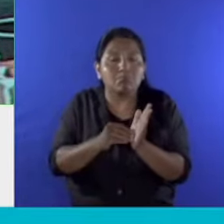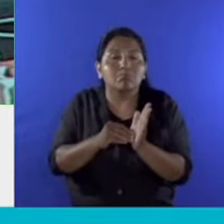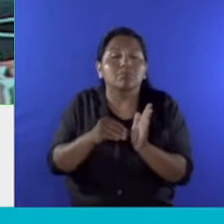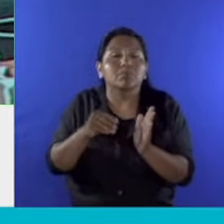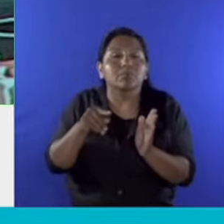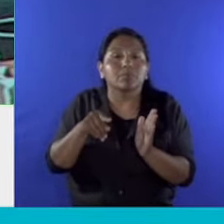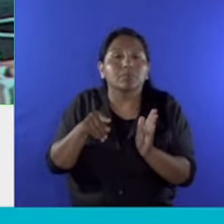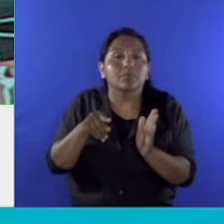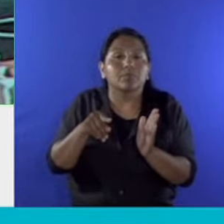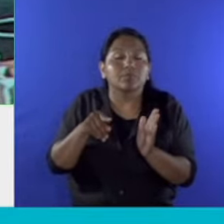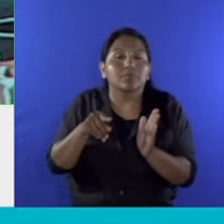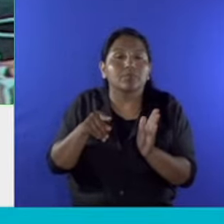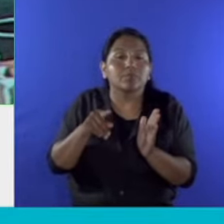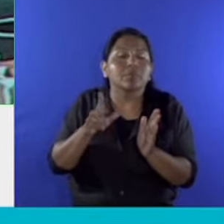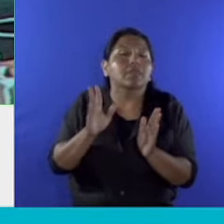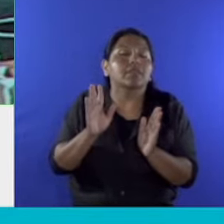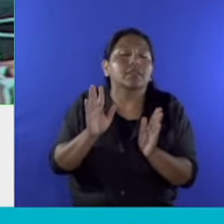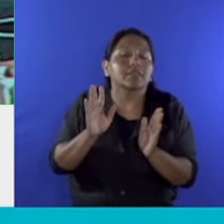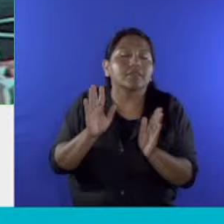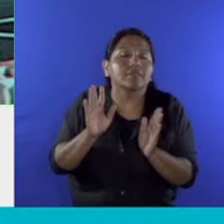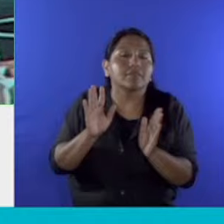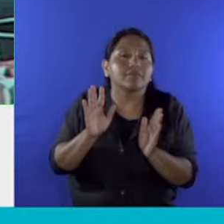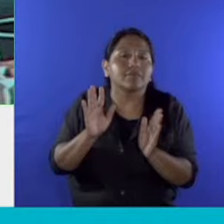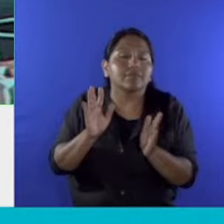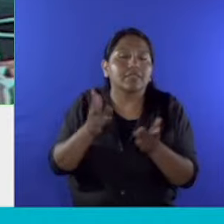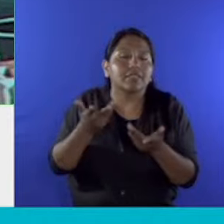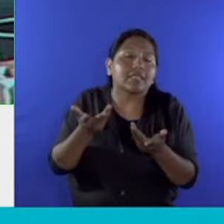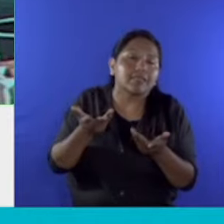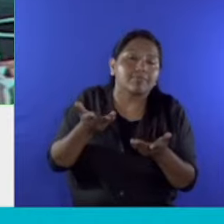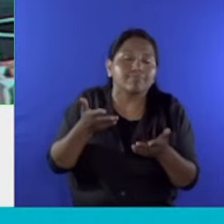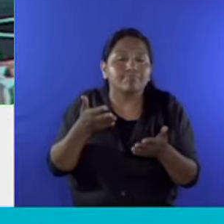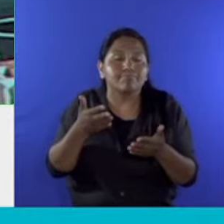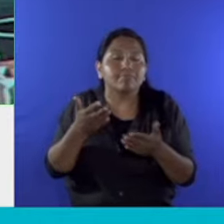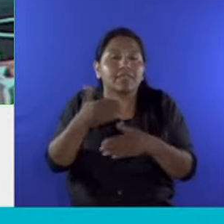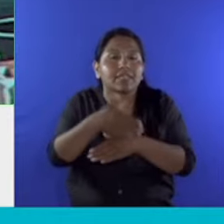acerca de eliminar e impedir